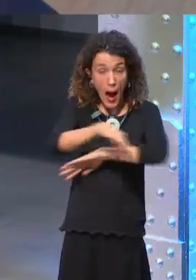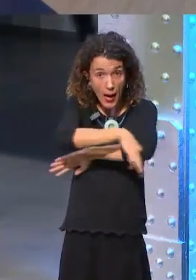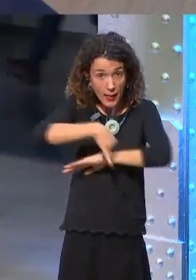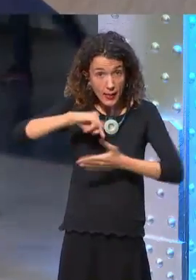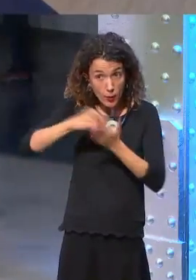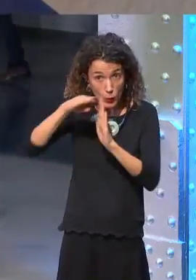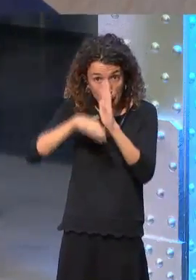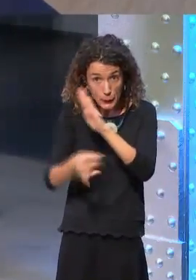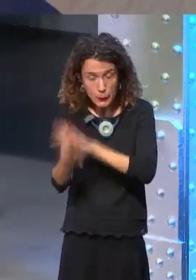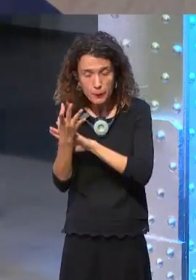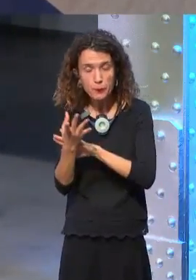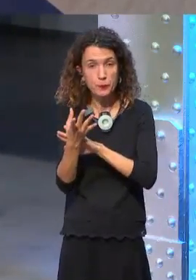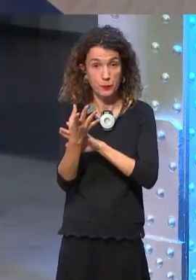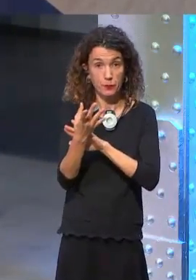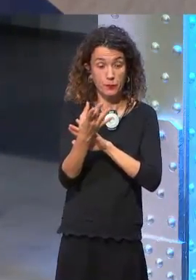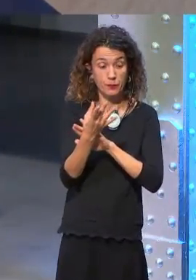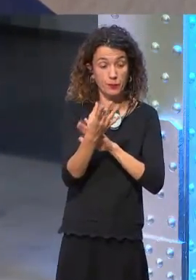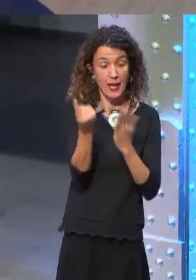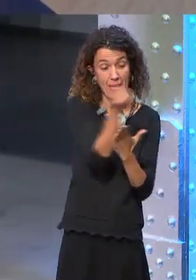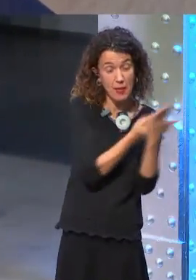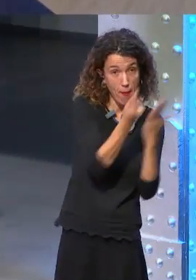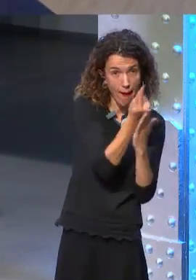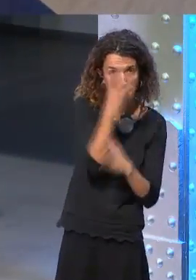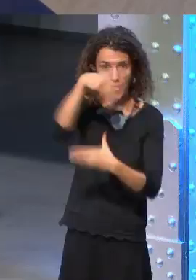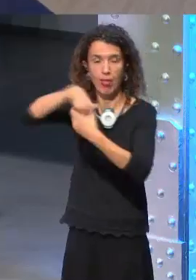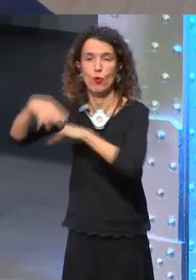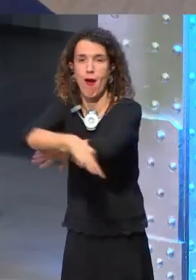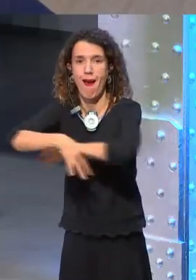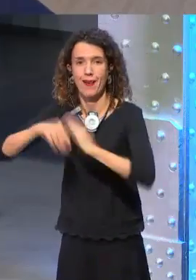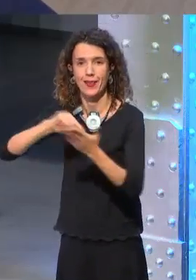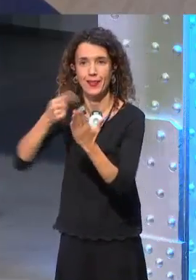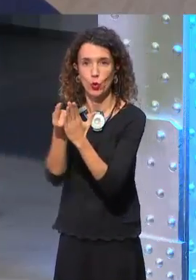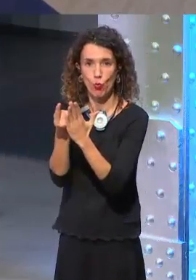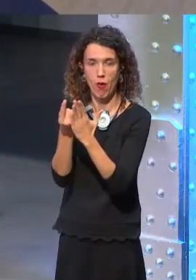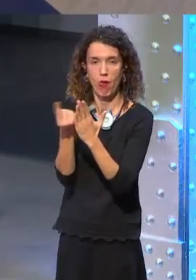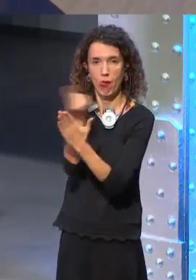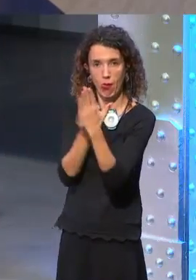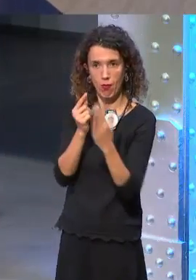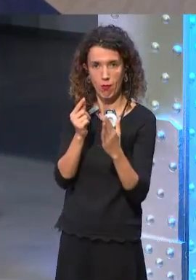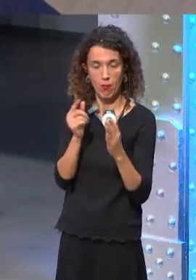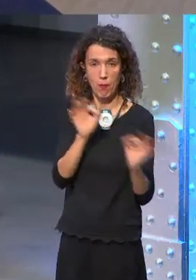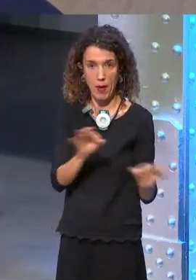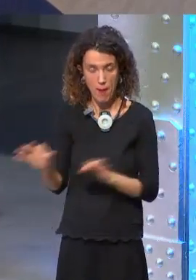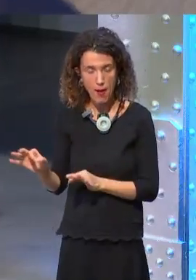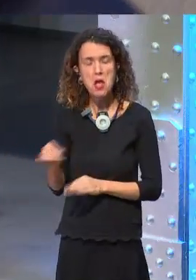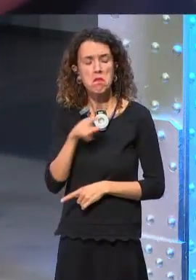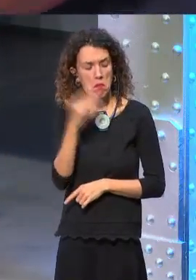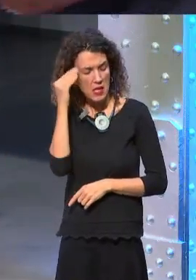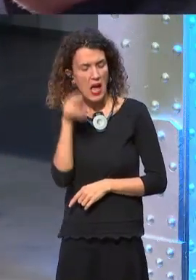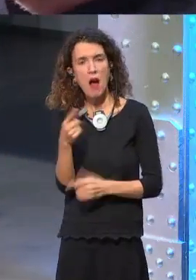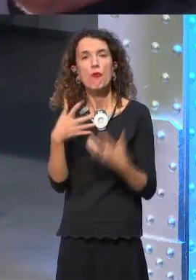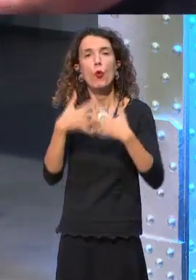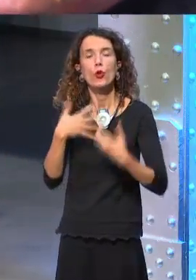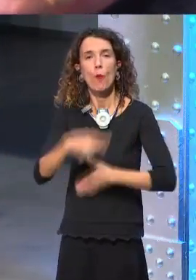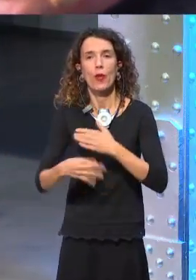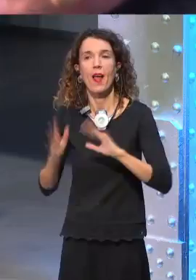imagina, se codifica y en cierto momento dice, bueno, pues creo que esto podría funcionar, y ahí es